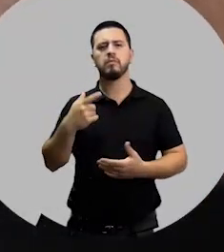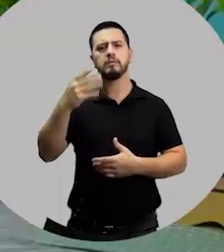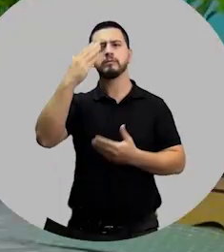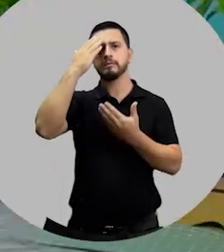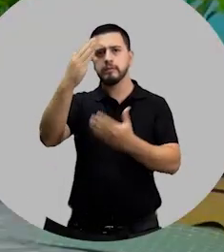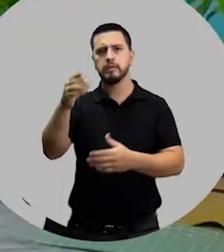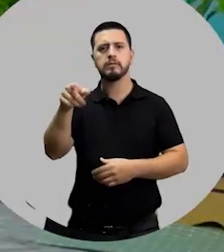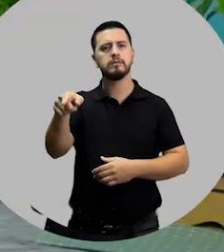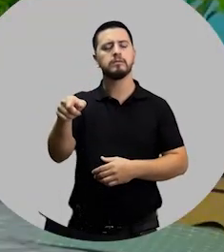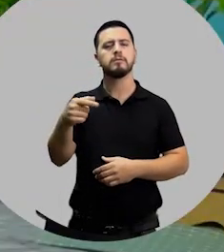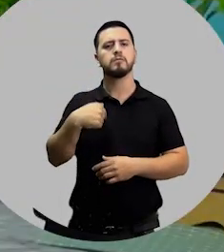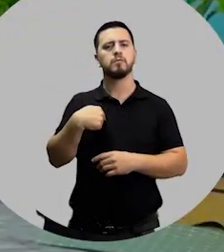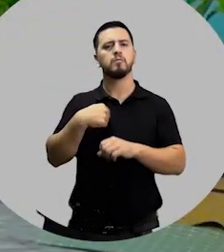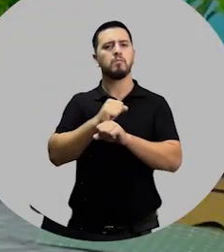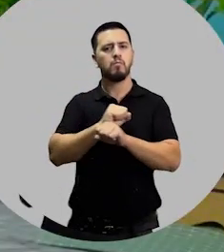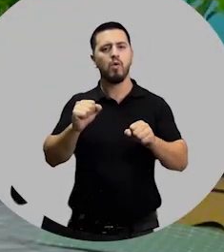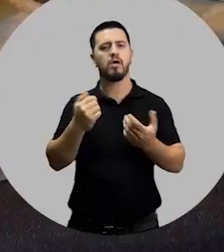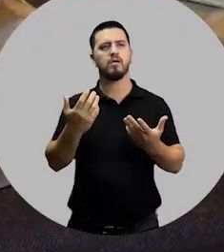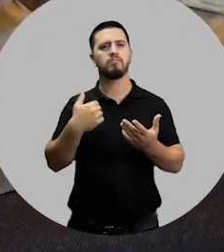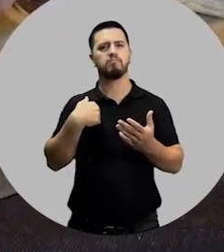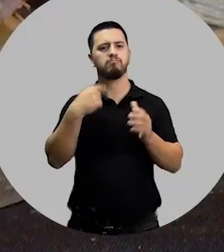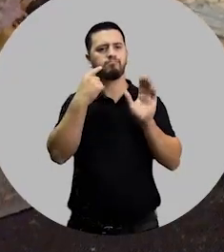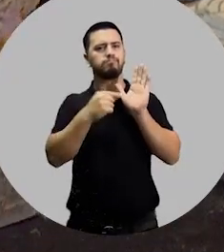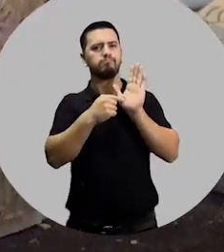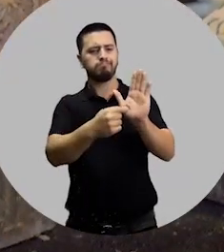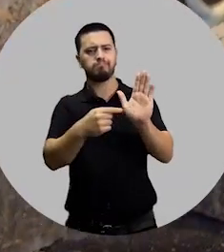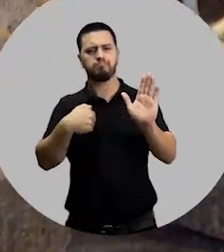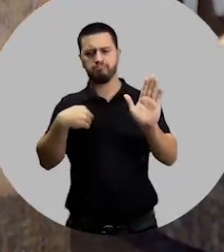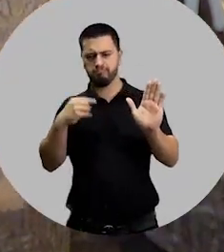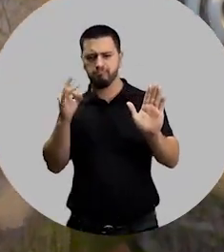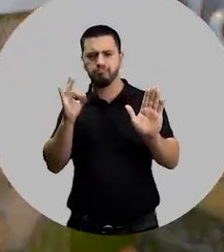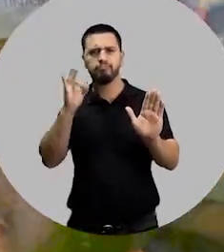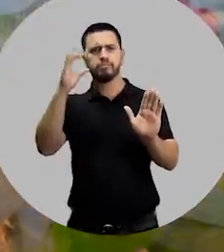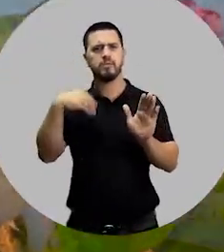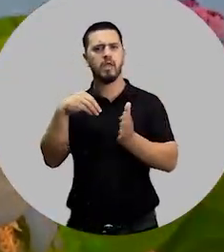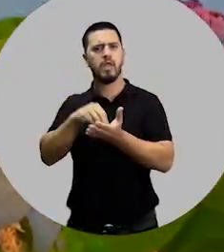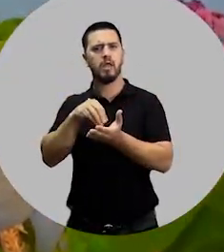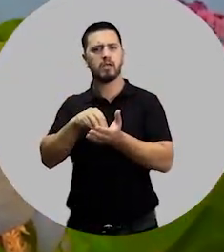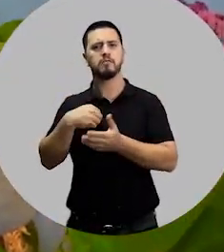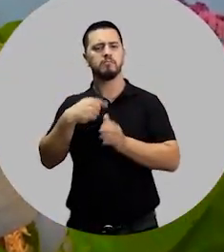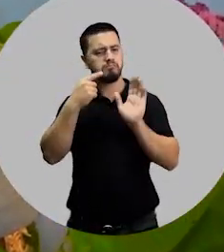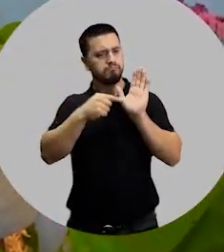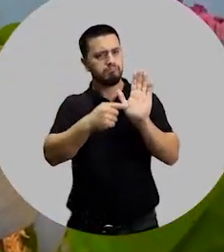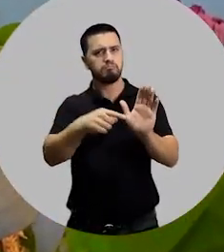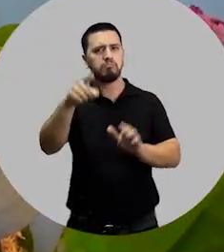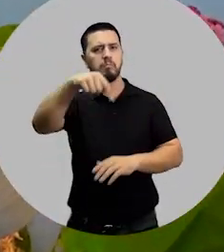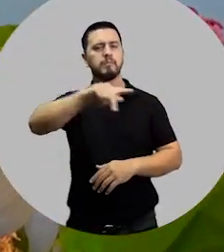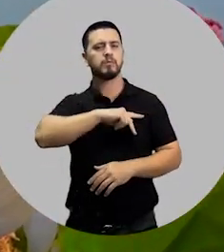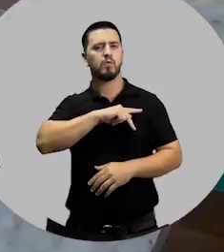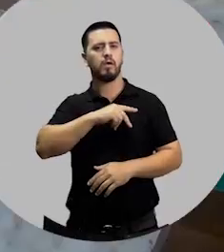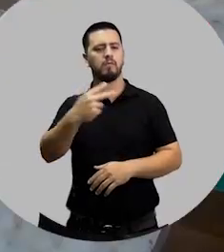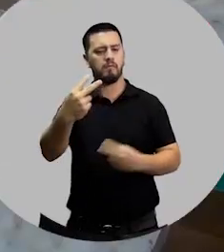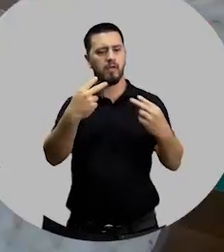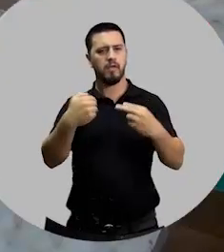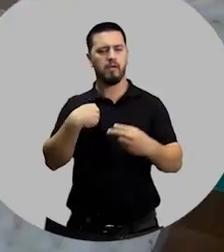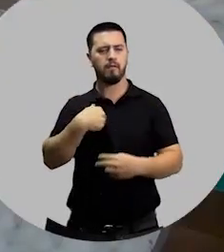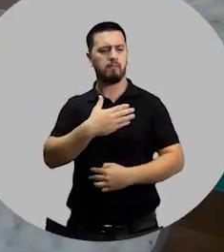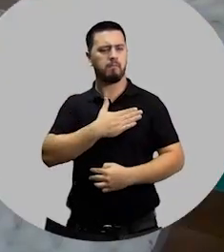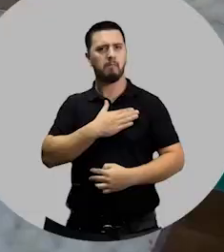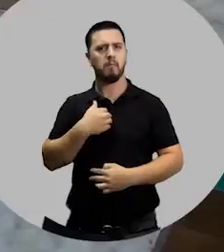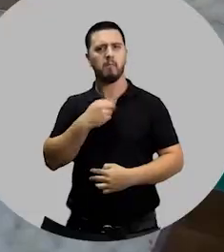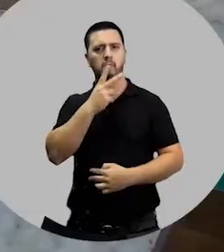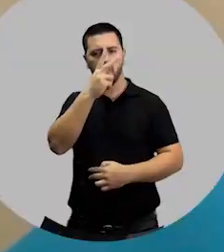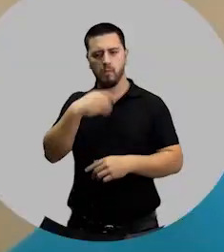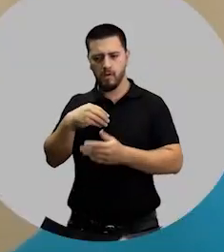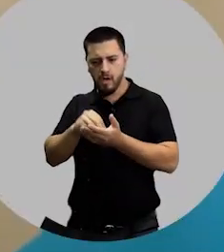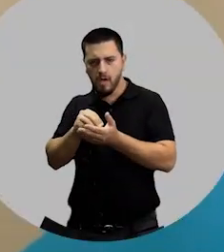eso pudimos demostrar lo que sabemos hacer, pudimos mostrarle a la gente lo que nos gusta hacer. Este es como